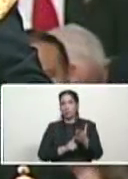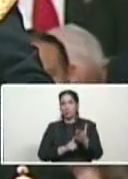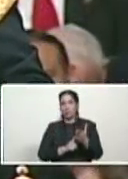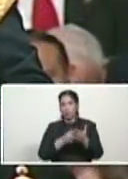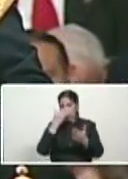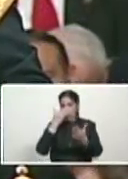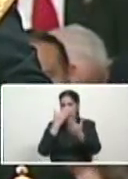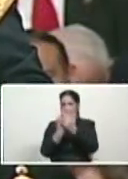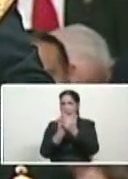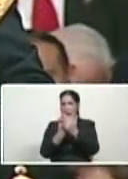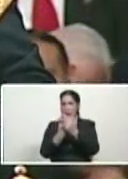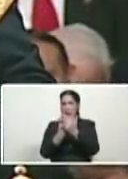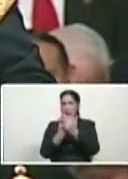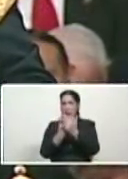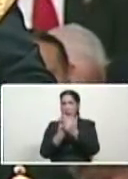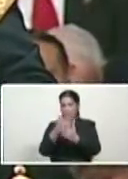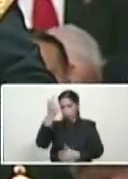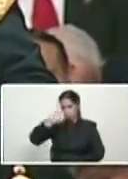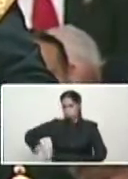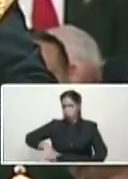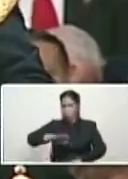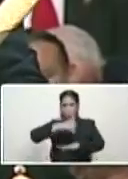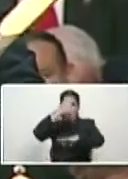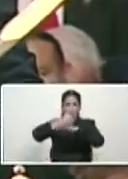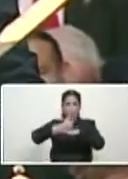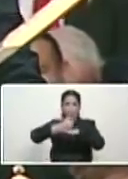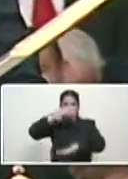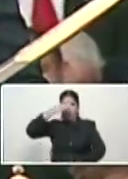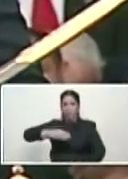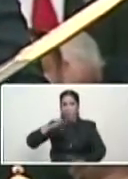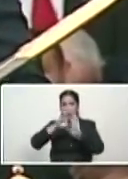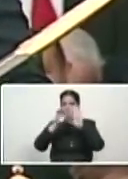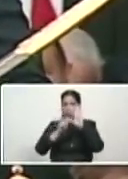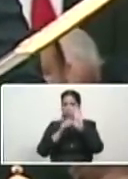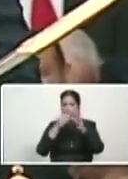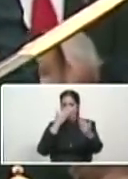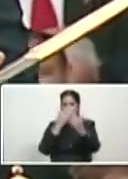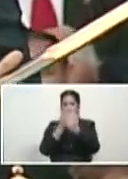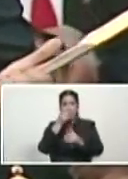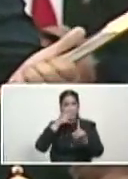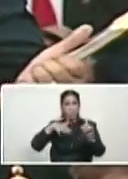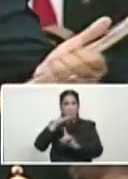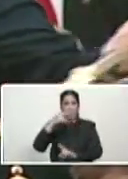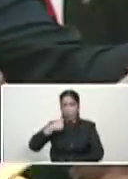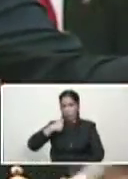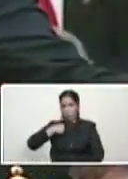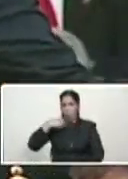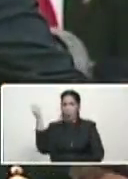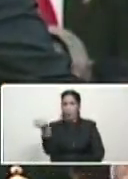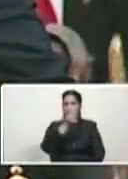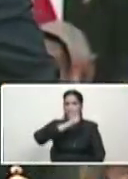ante su comandante en jefe constitucional y ante el pueblo, yo con esta espada,